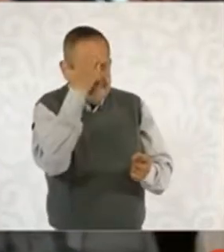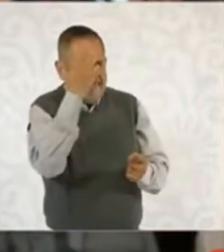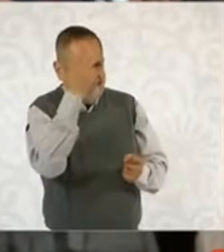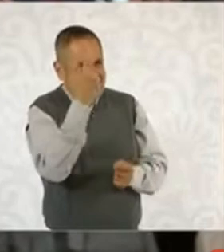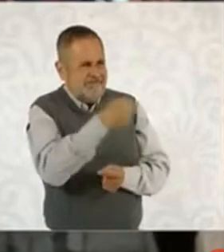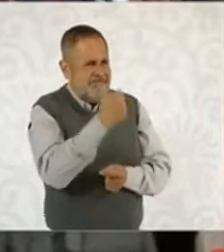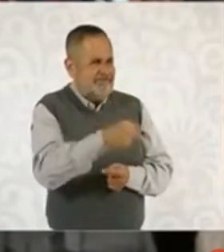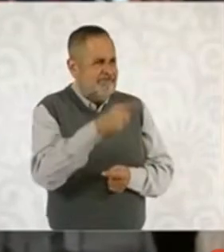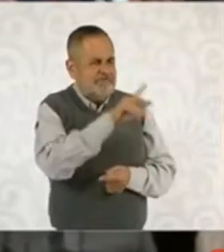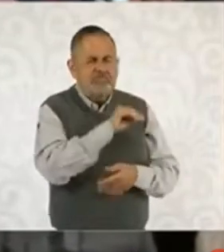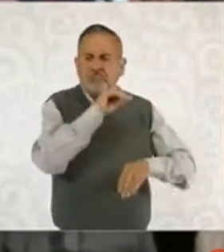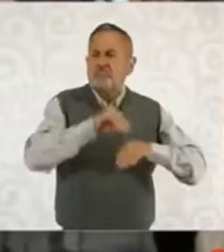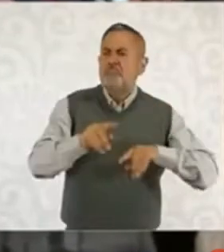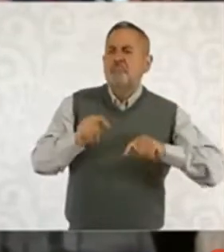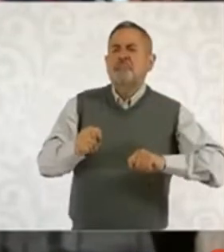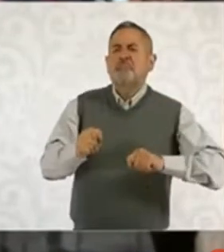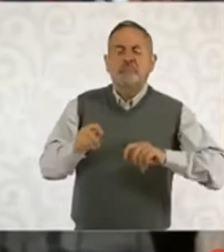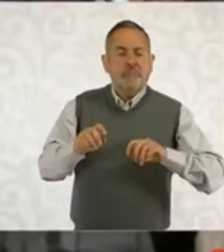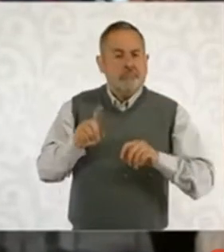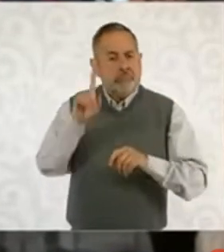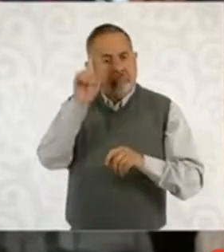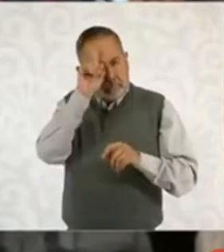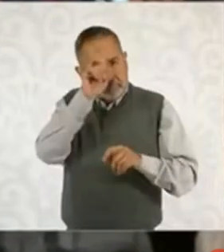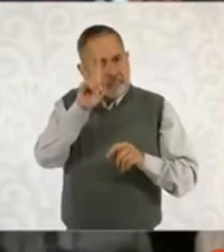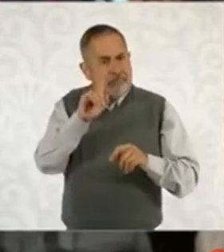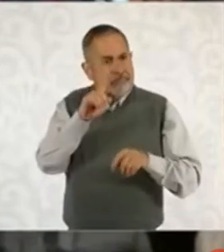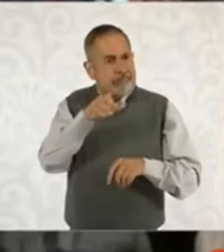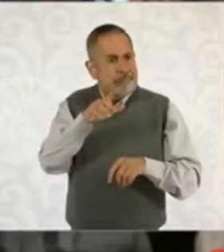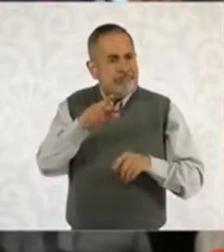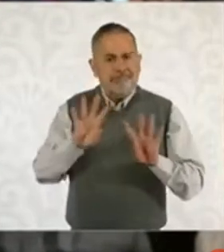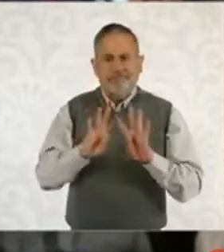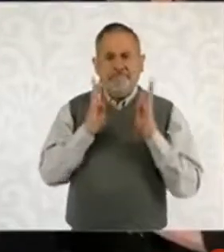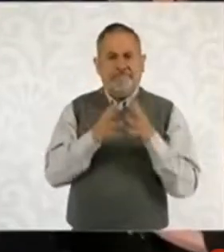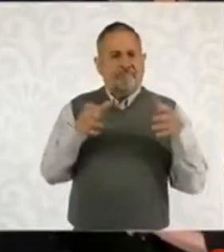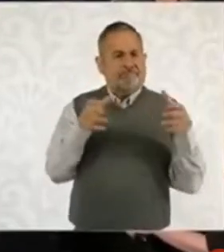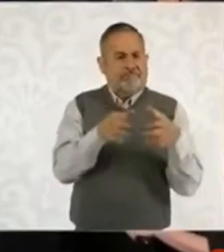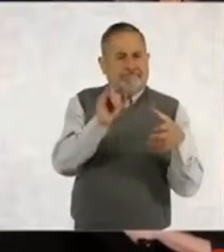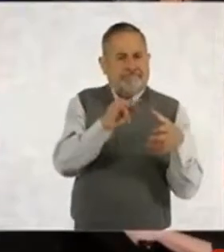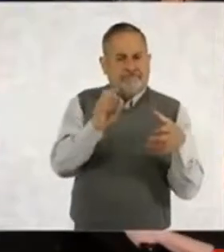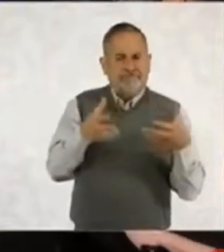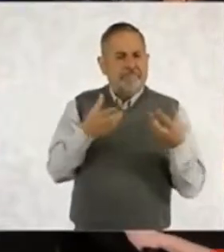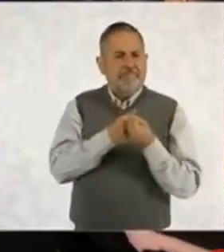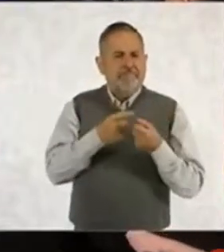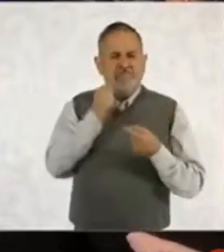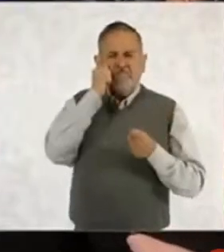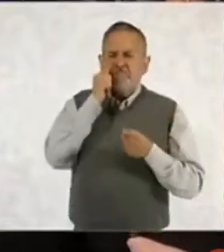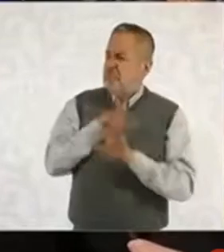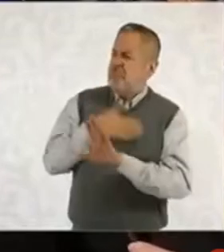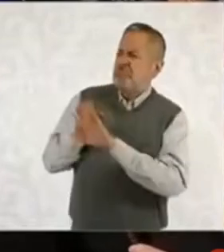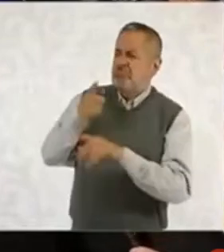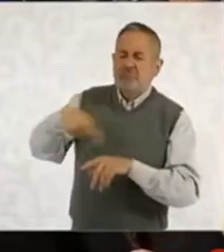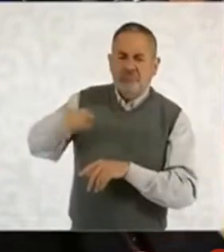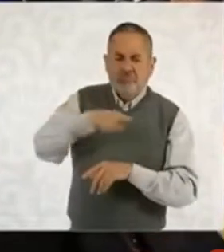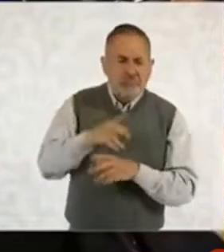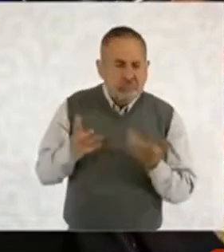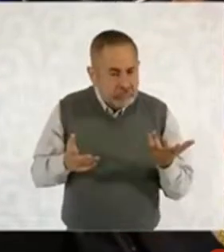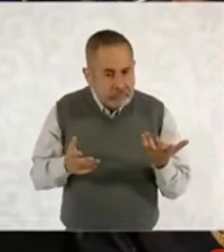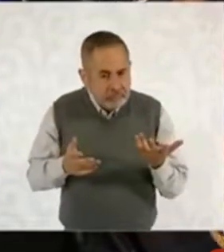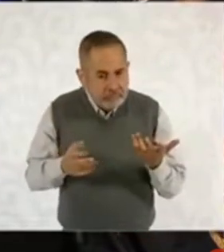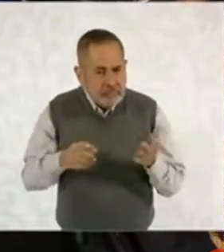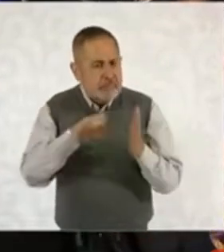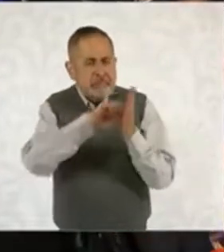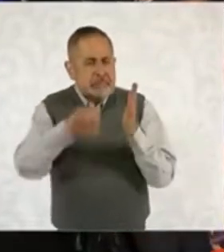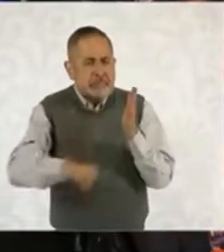están insertos incluso en el Consejo General del Instituto Nacional Electoral. Y nada más para poner